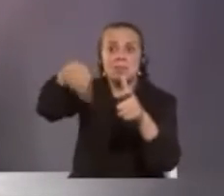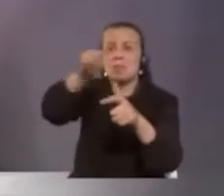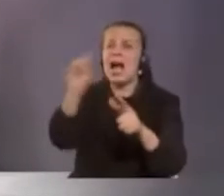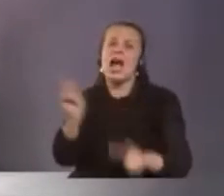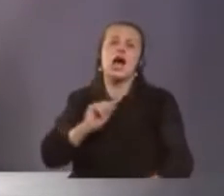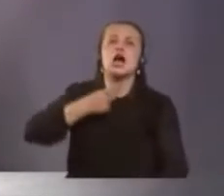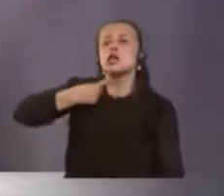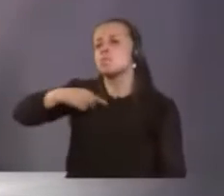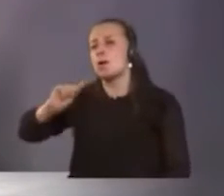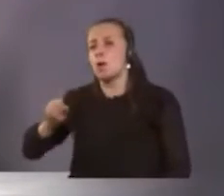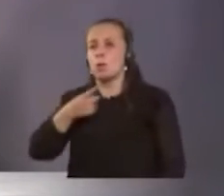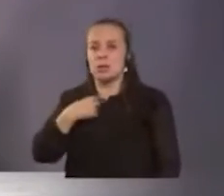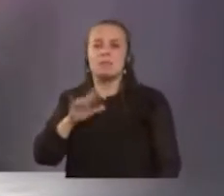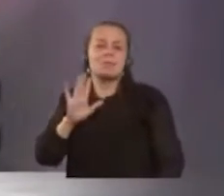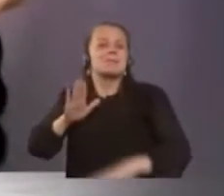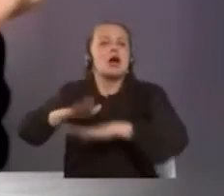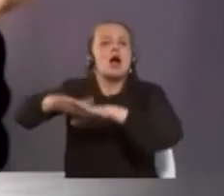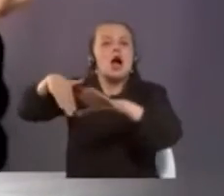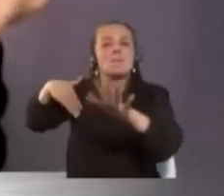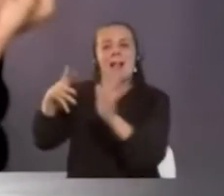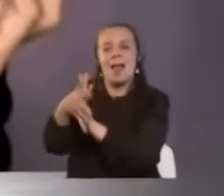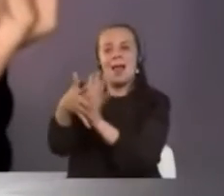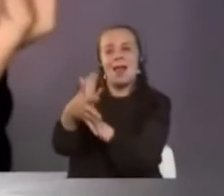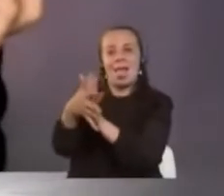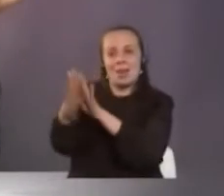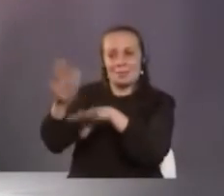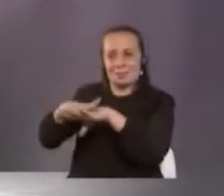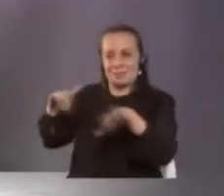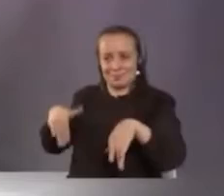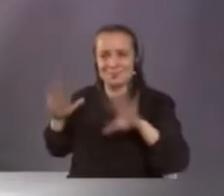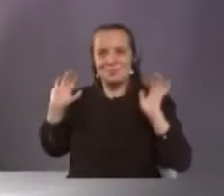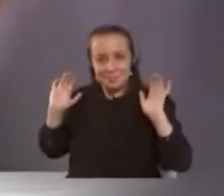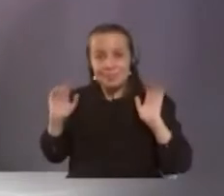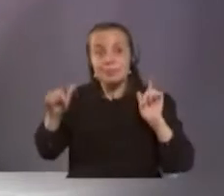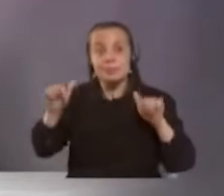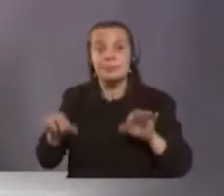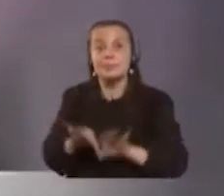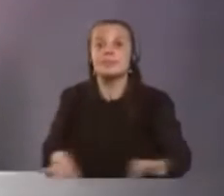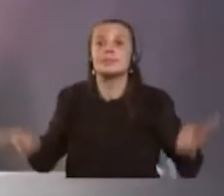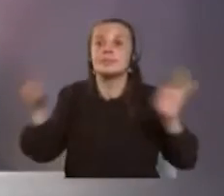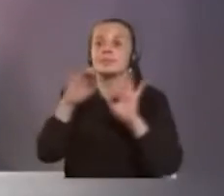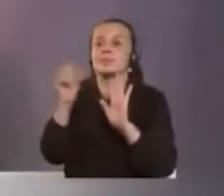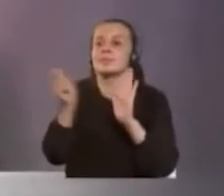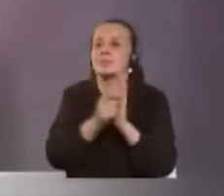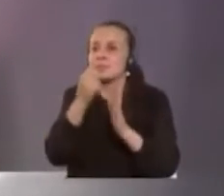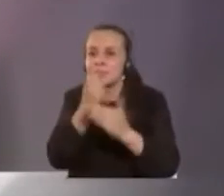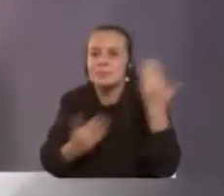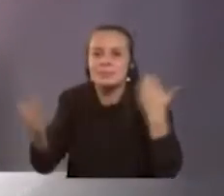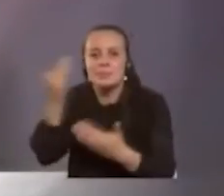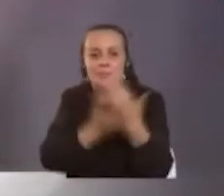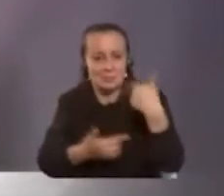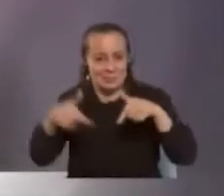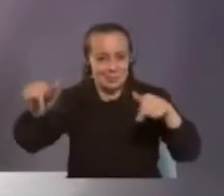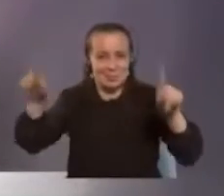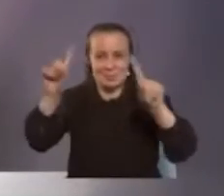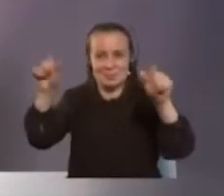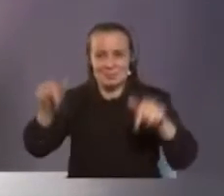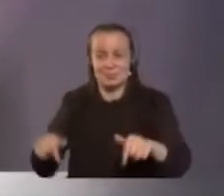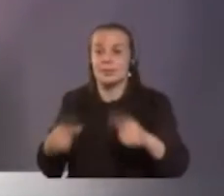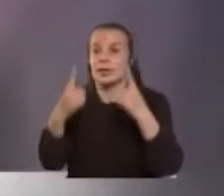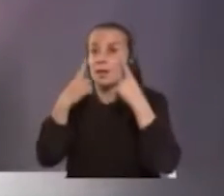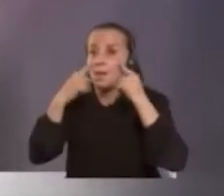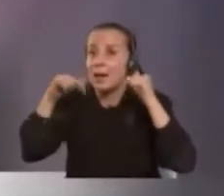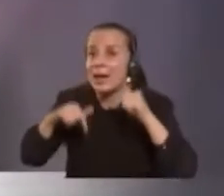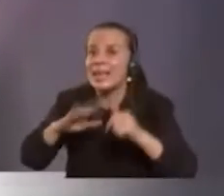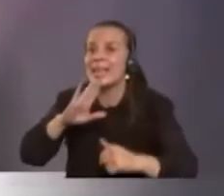quería hacer un antecedente sobre esto, además para señalar una cosa que es importantísima en este análisis que están haciendo. El que